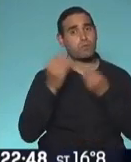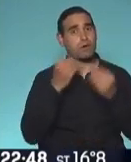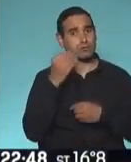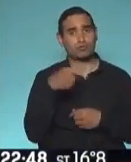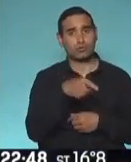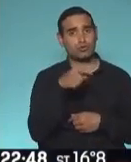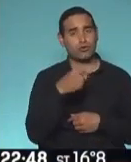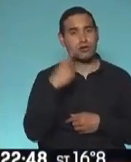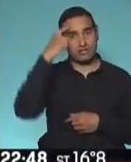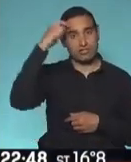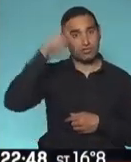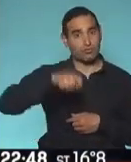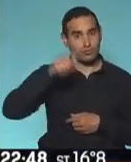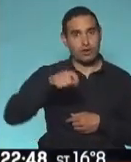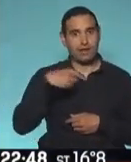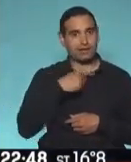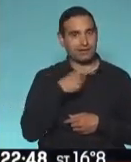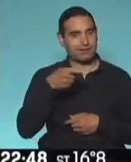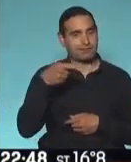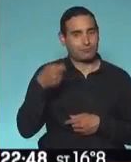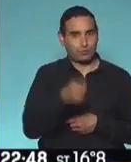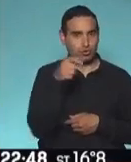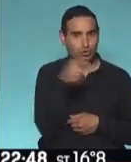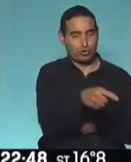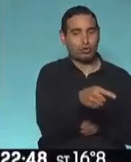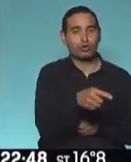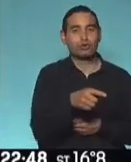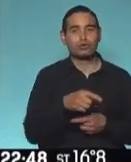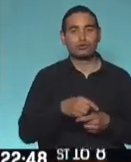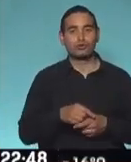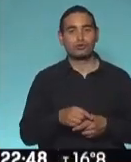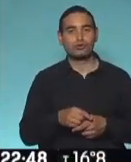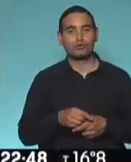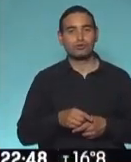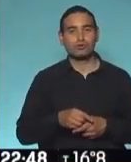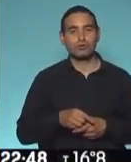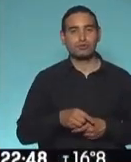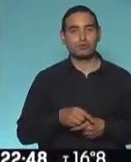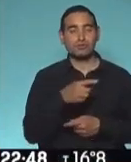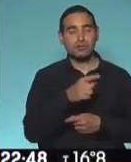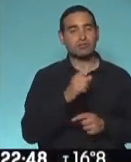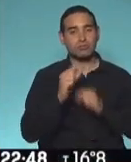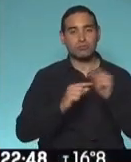los tribunales va de la mano también de que se está apagando su estrella política, ¿no?